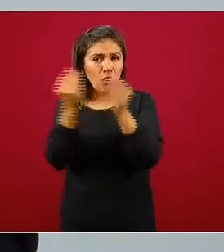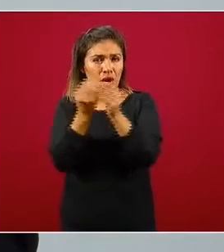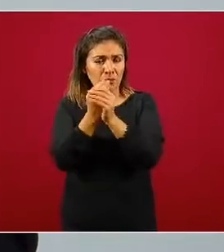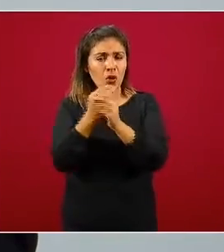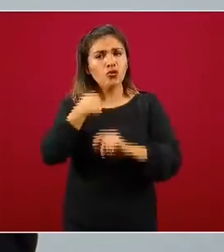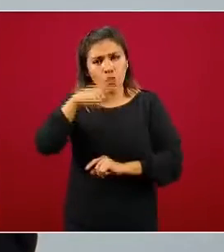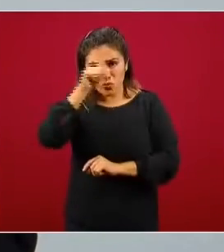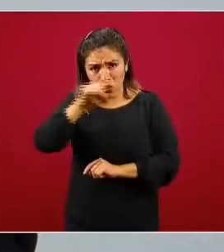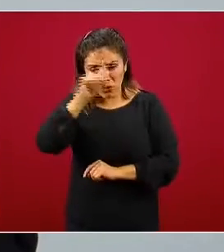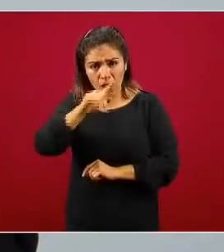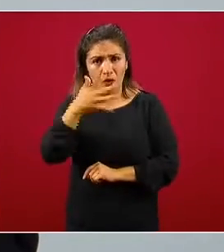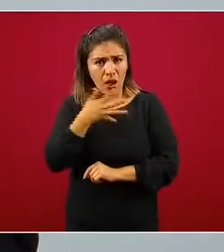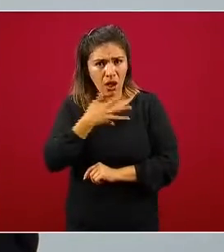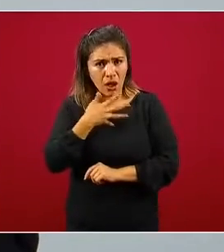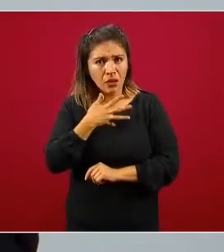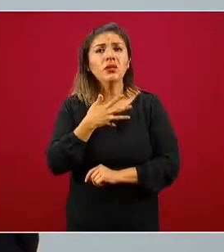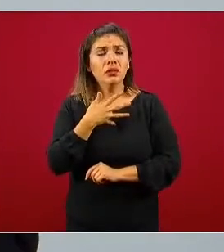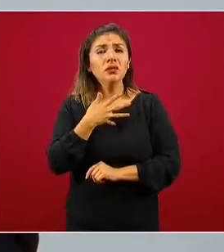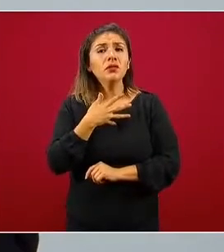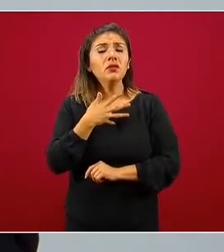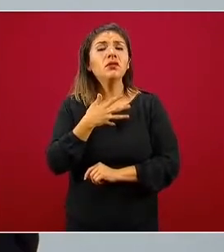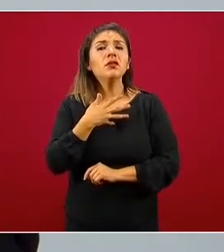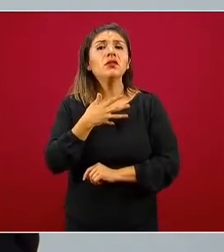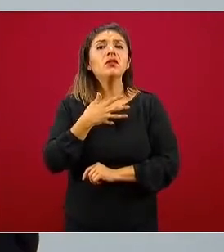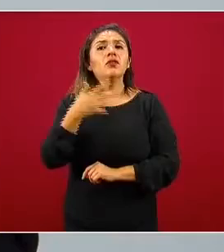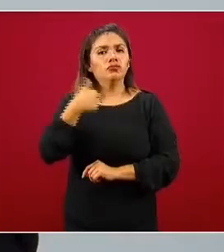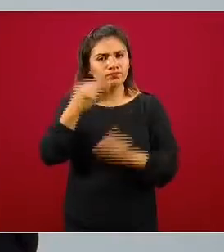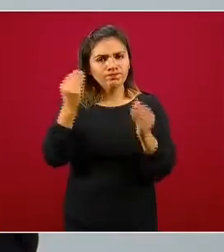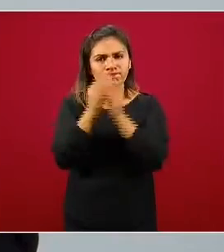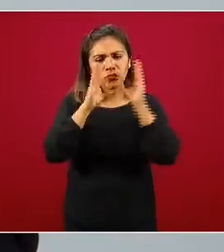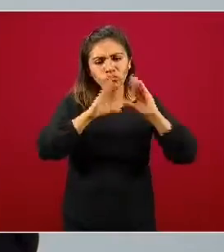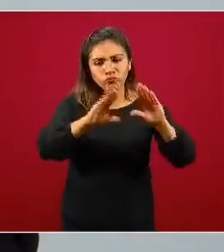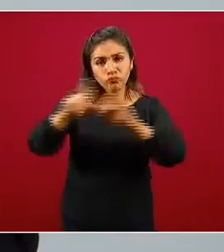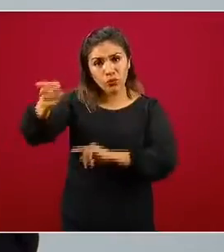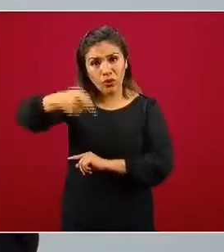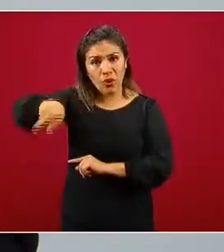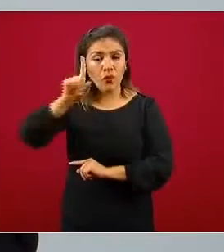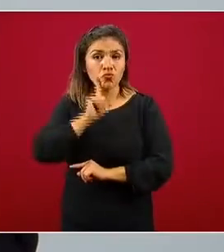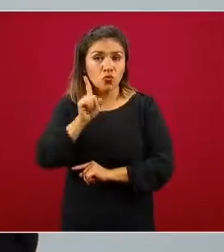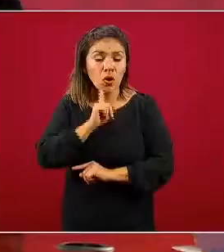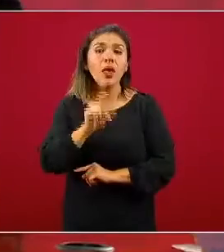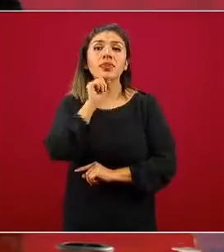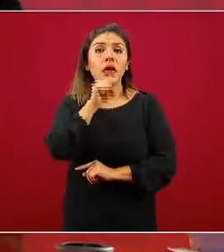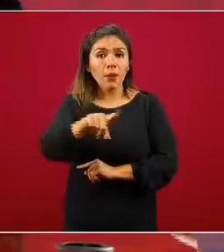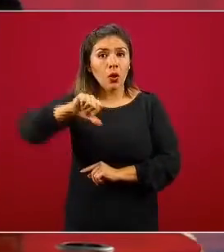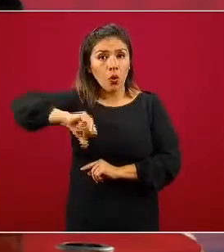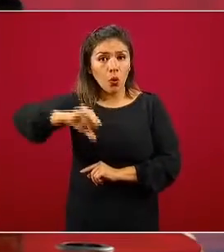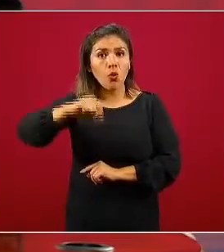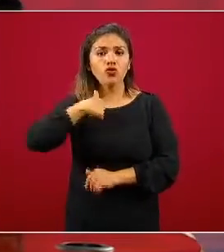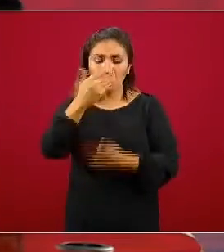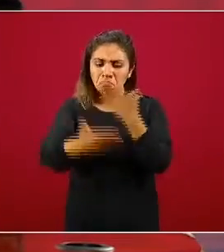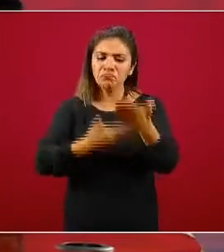damos asesoría, que damos capacitación a ellas, y también hoy estamos